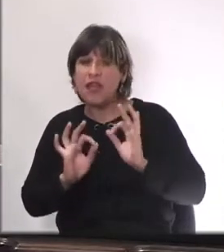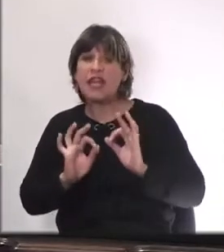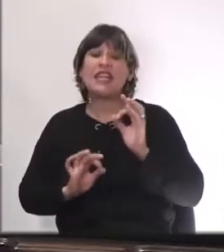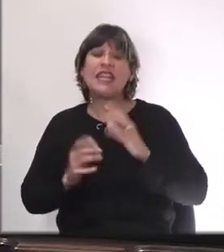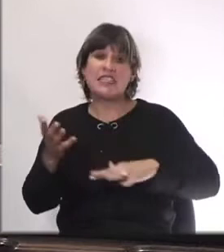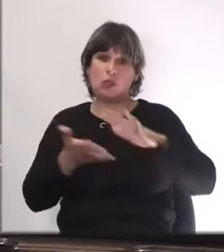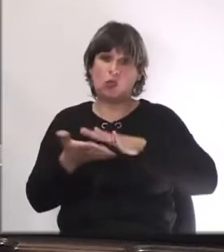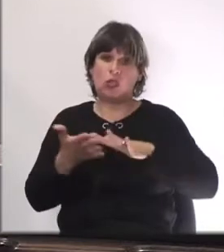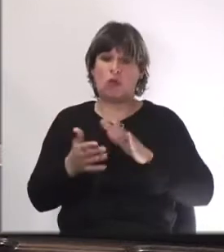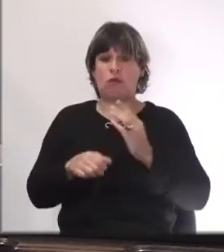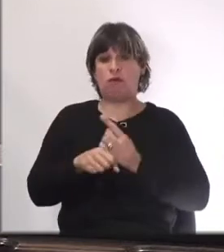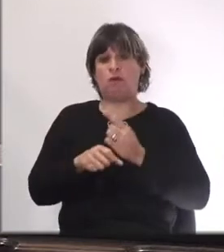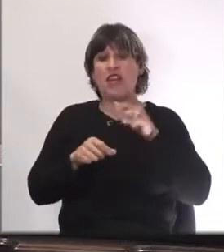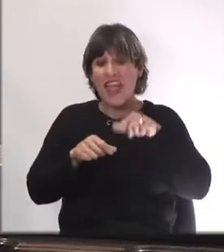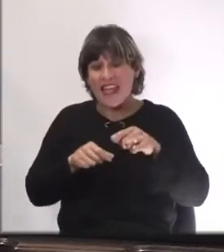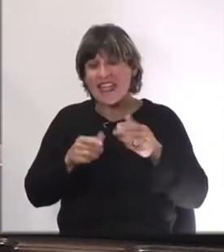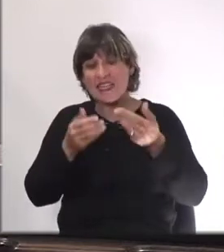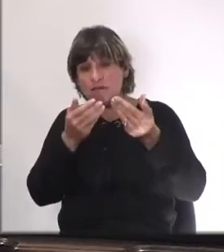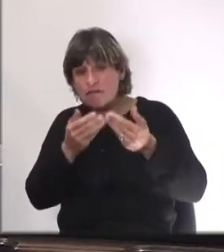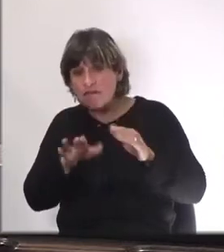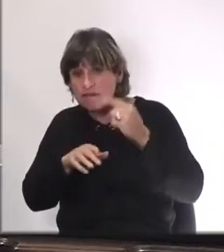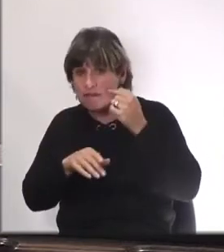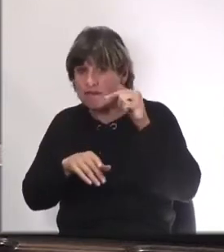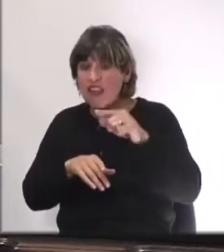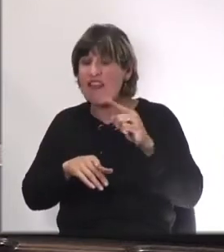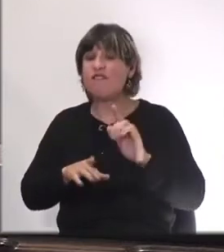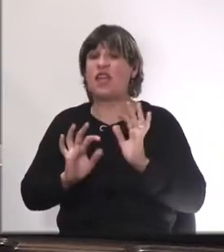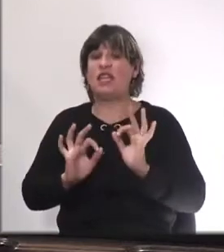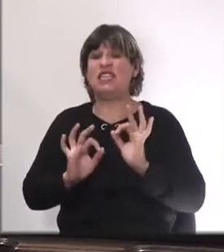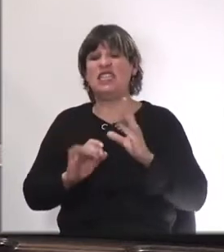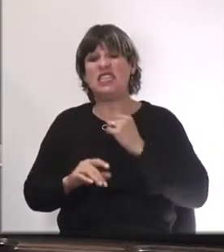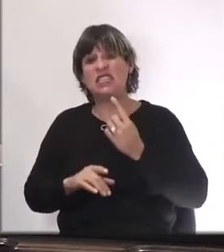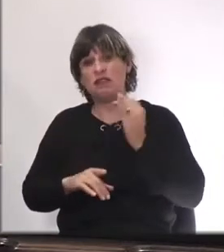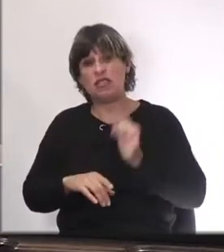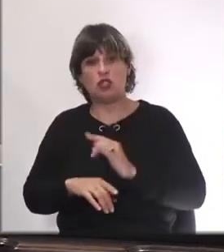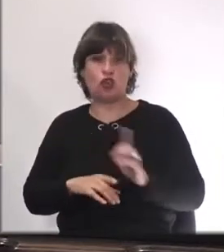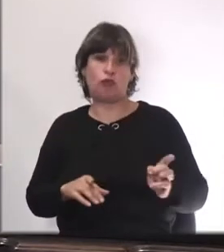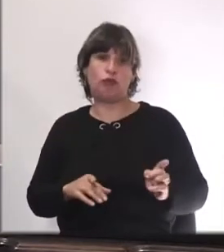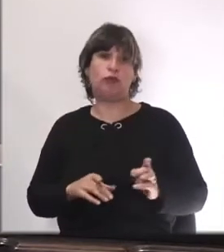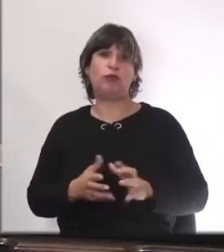ahí ver si tiene sentido o no. Y entonces,